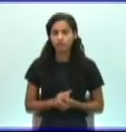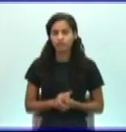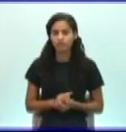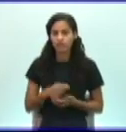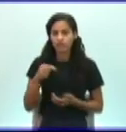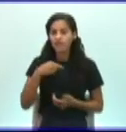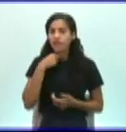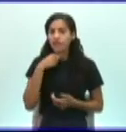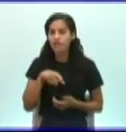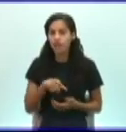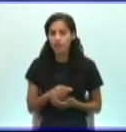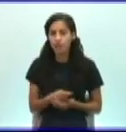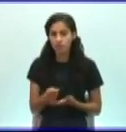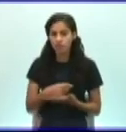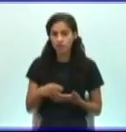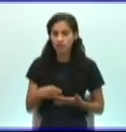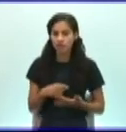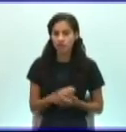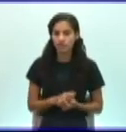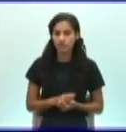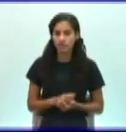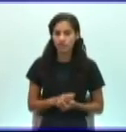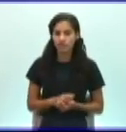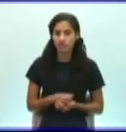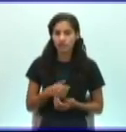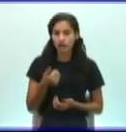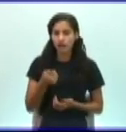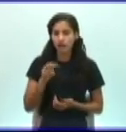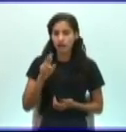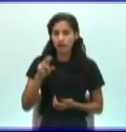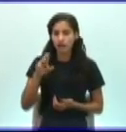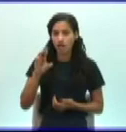este caso voy a escribir la palabra arroz.